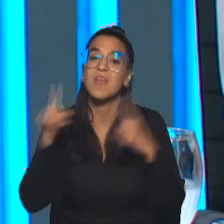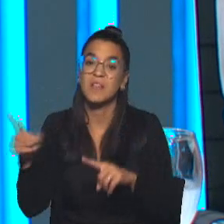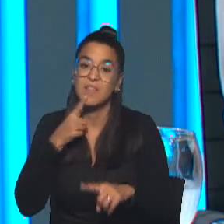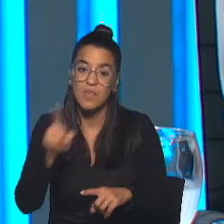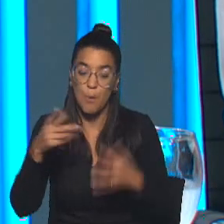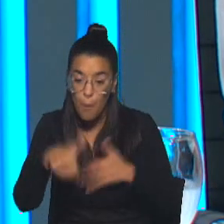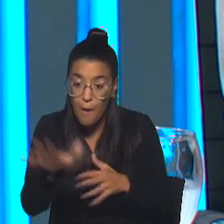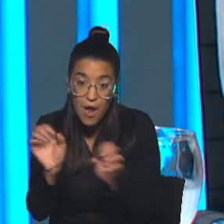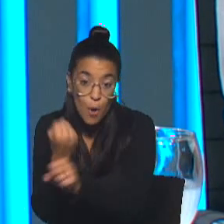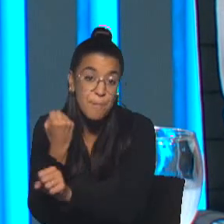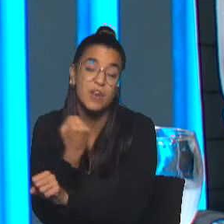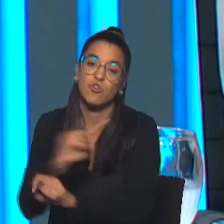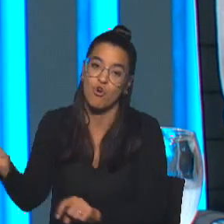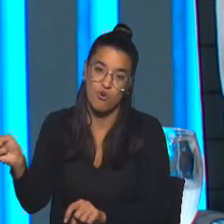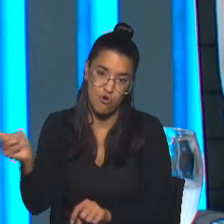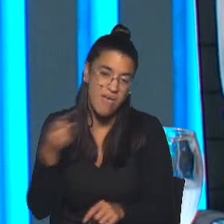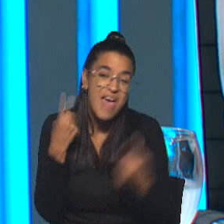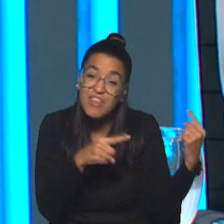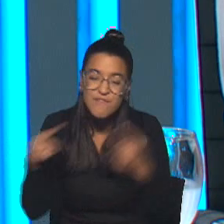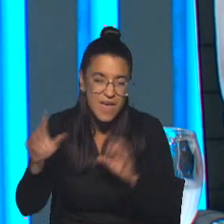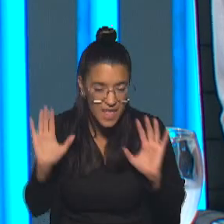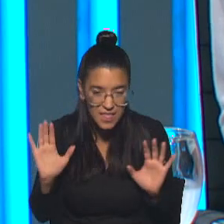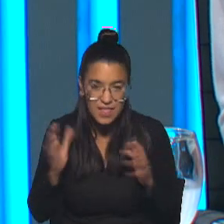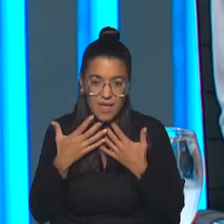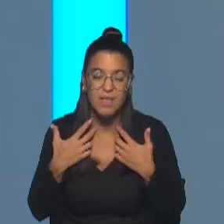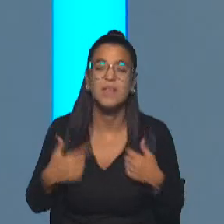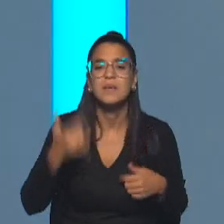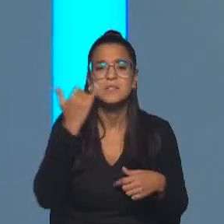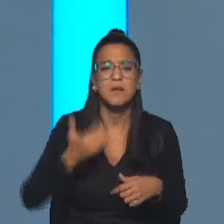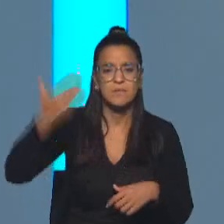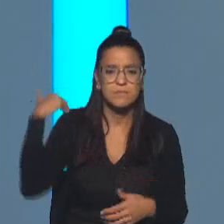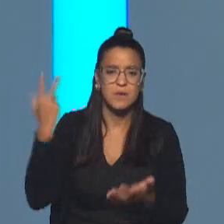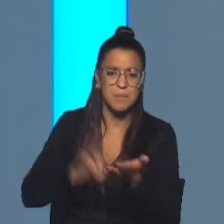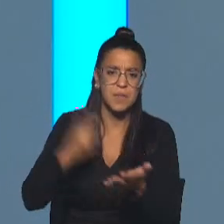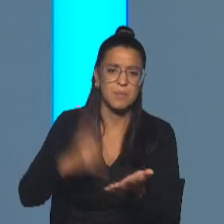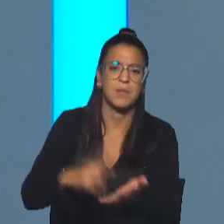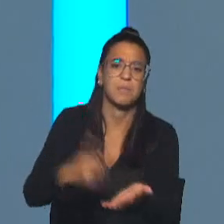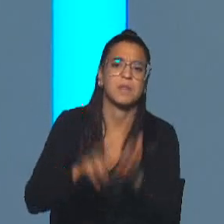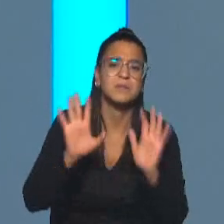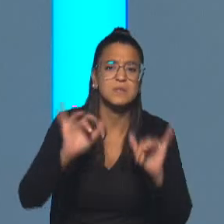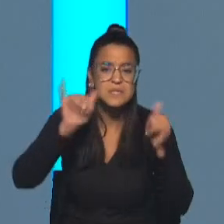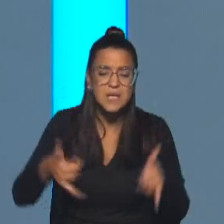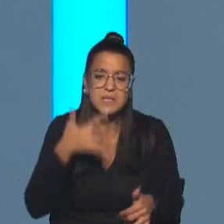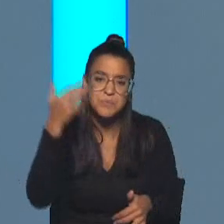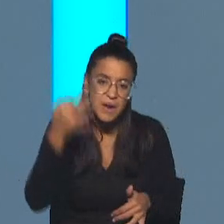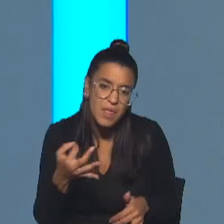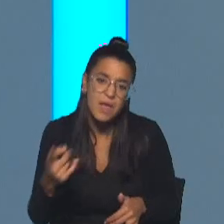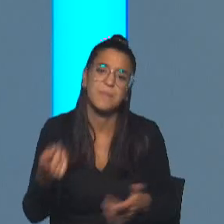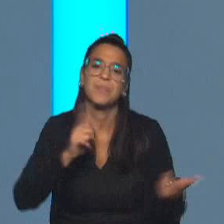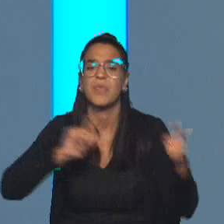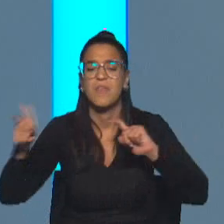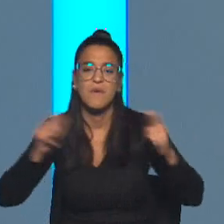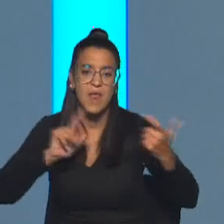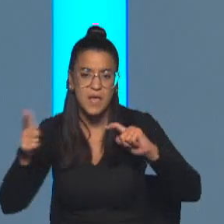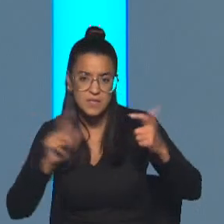no se va a romper. Claro. Sí, en realidad es lo que ya viene repitiendo desde hace un tiempo. Sí es cierto que las diferencias